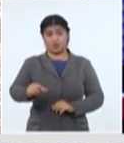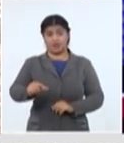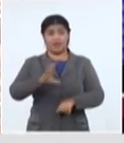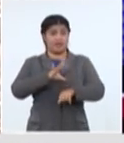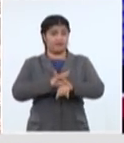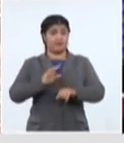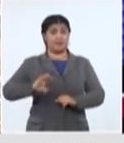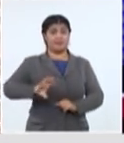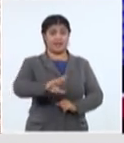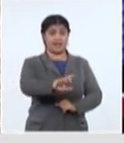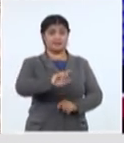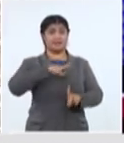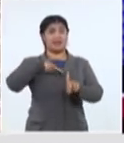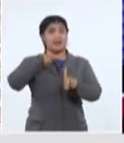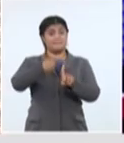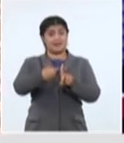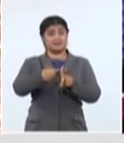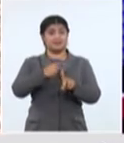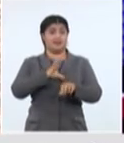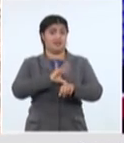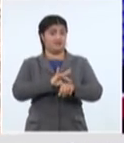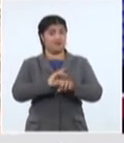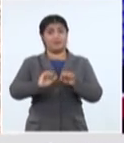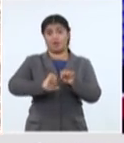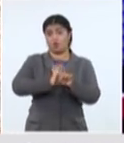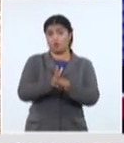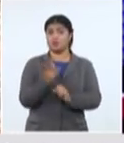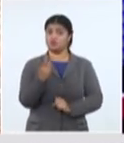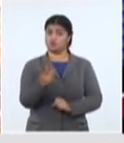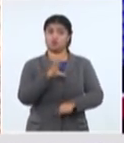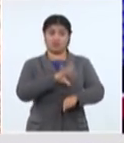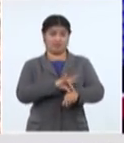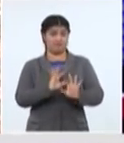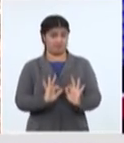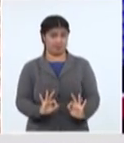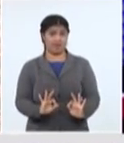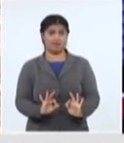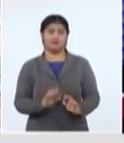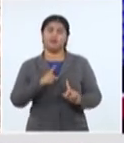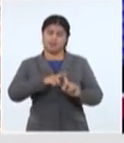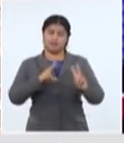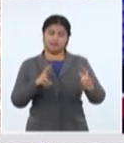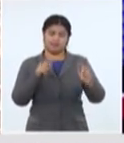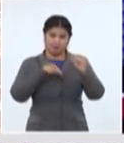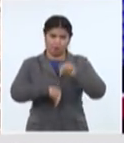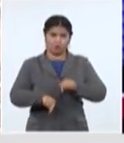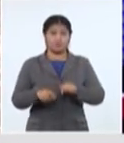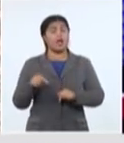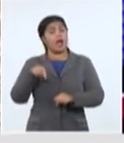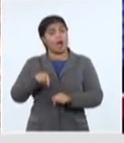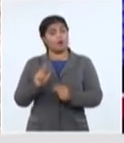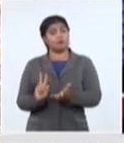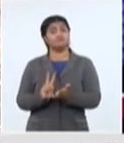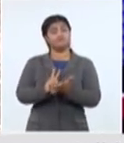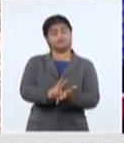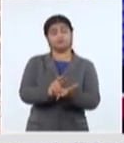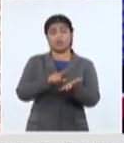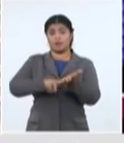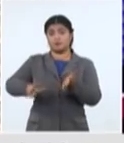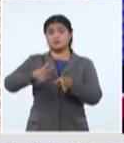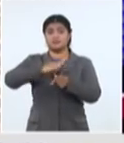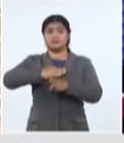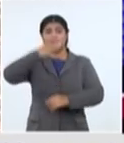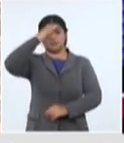de la COVID-19 por cada una de las provincias cubanas, y en Santiago de Cuba vamos a hacer nuestro próximo enlace. Y es que